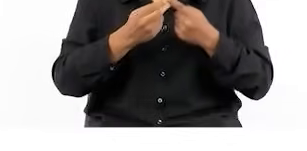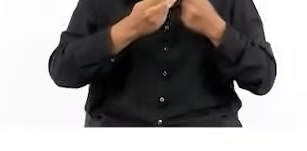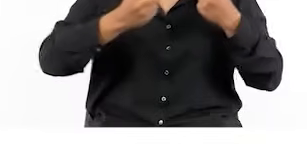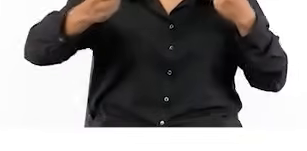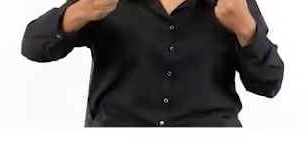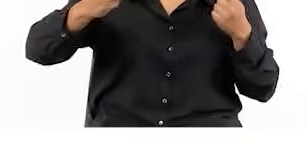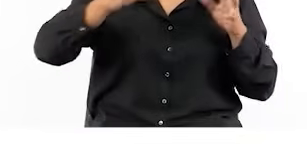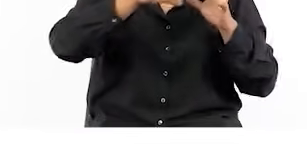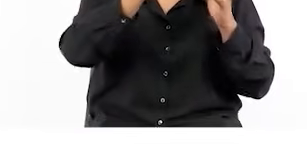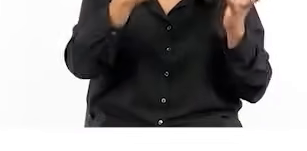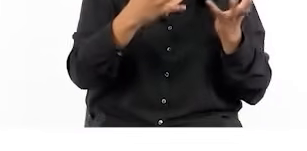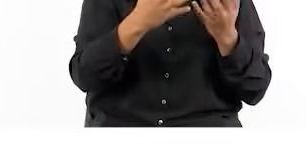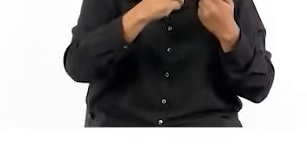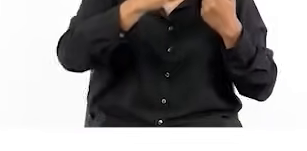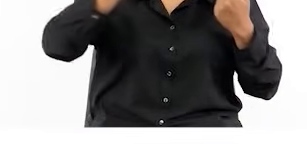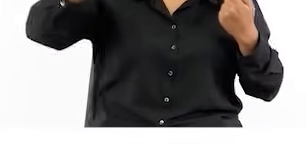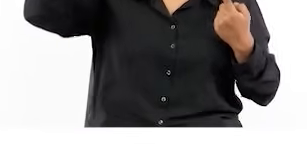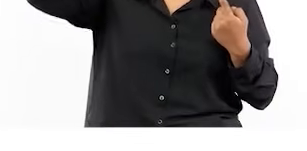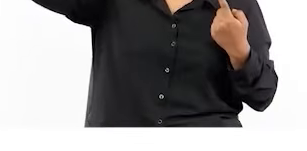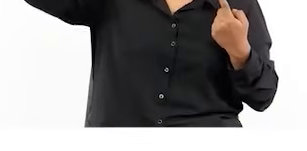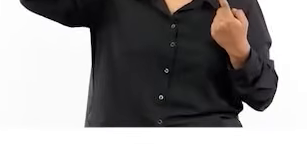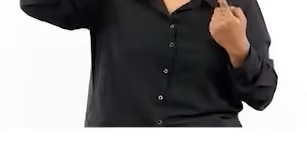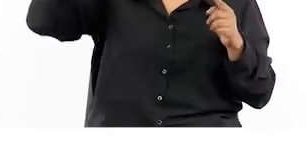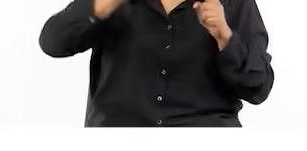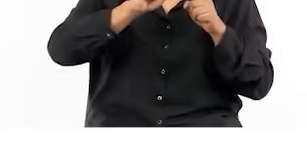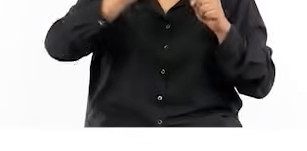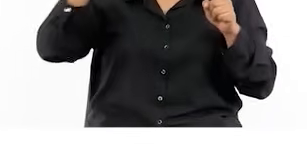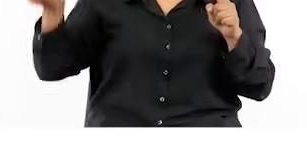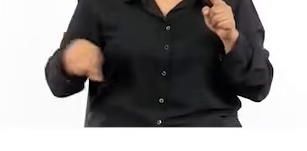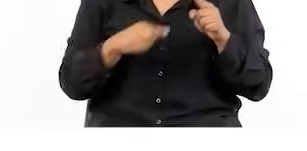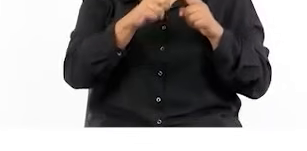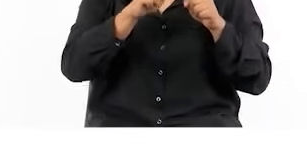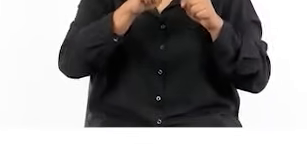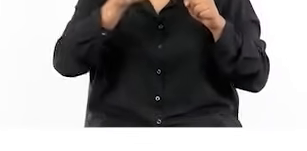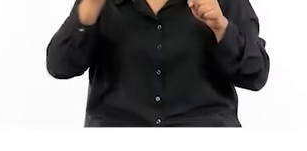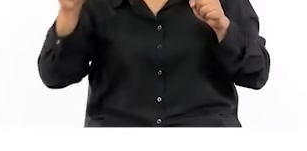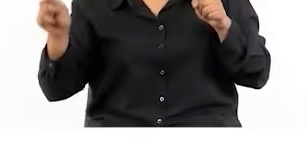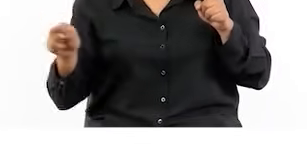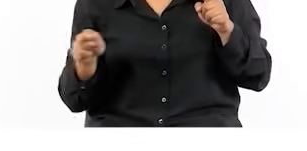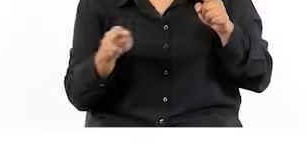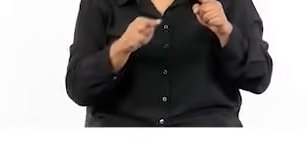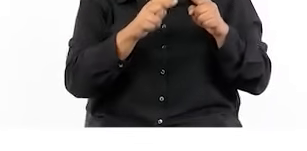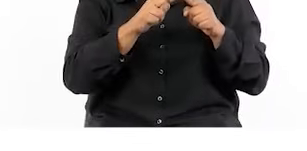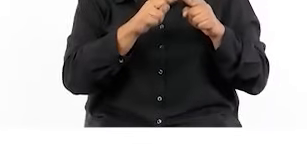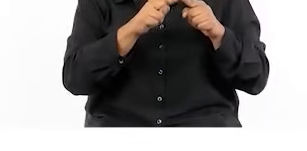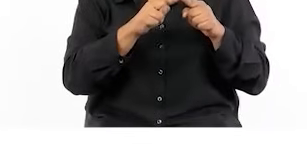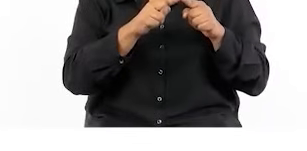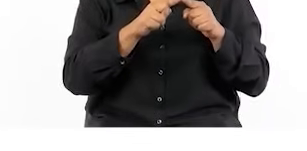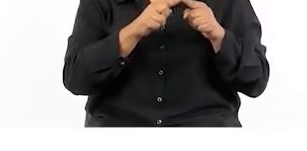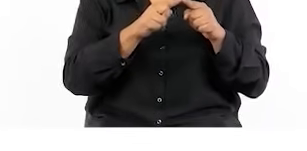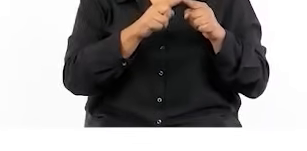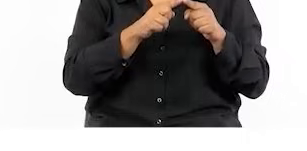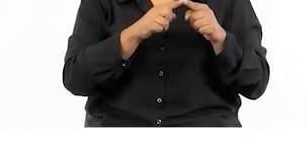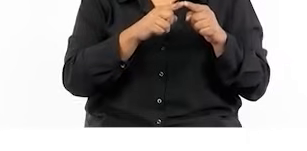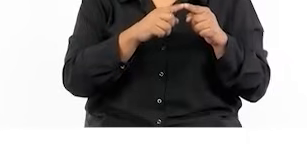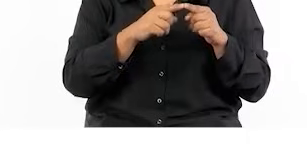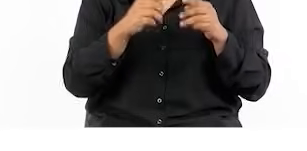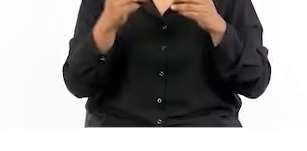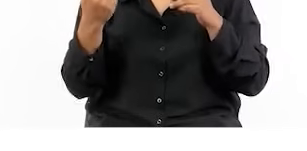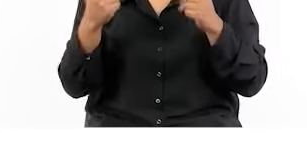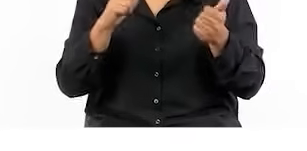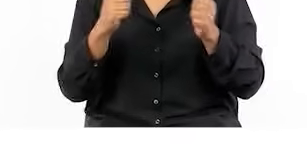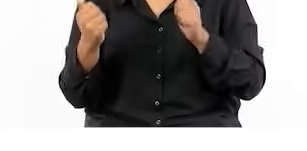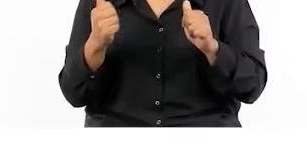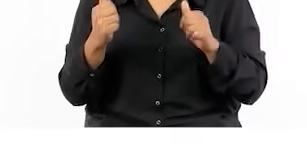punto 2. La distancia de la Tierra al Sol, como no es un círculo sino es una elipse, el Sol se encuentra en uno de